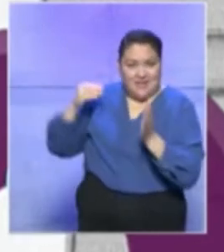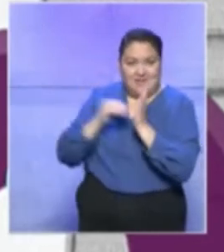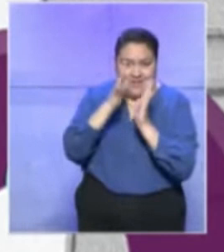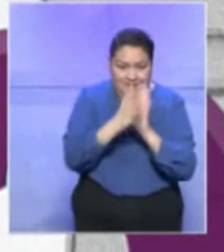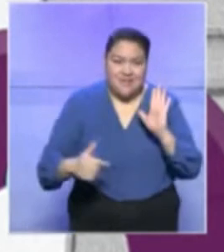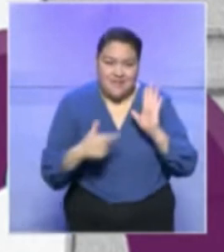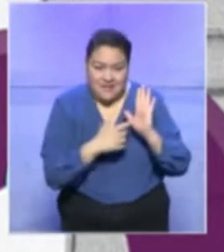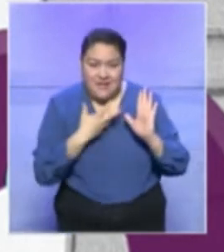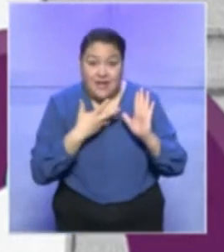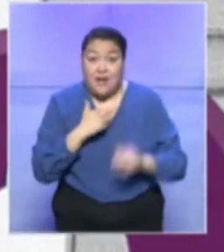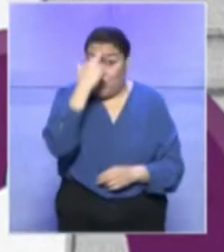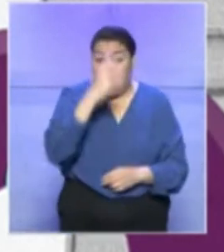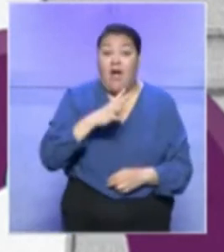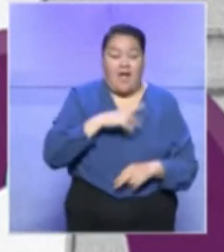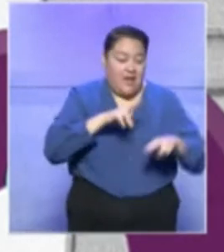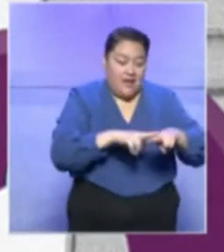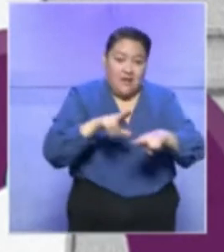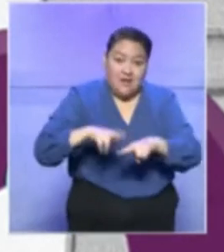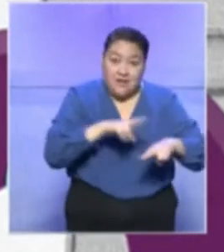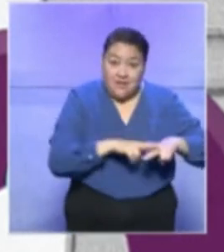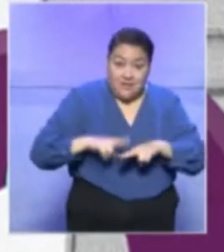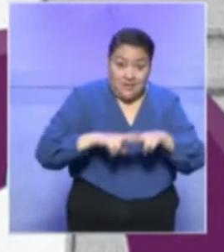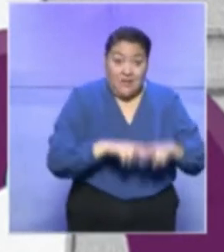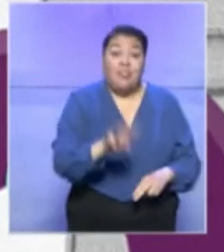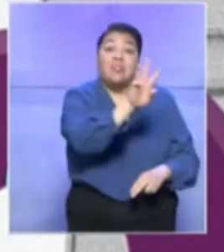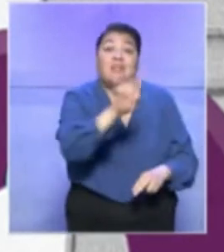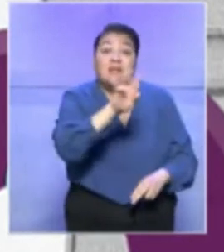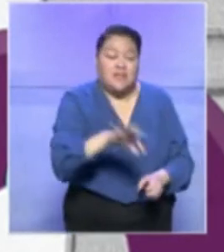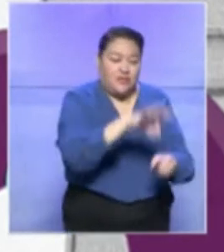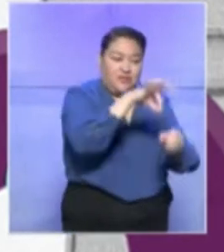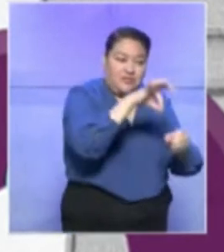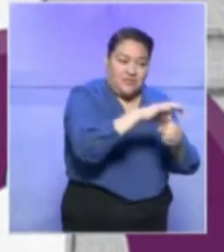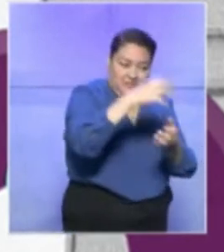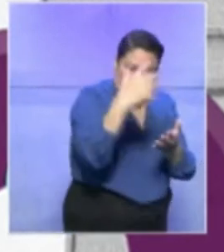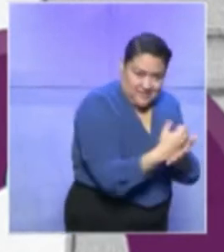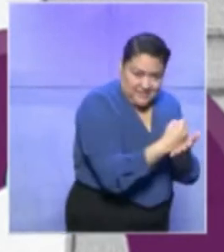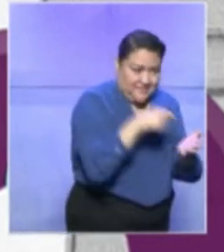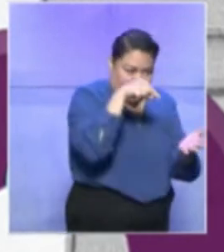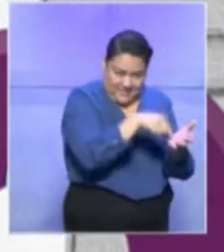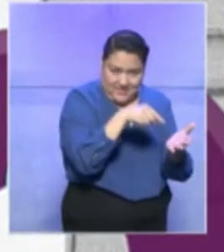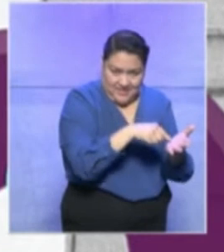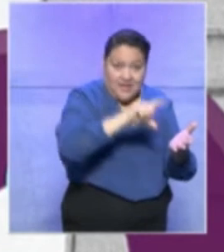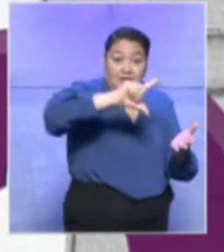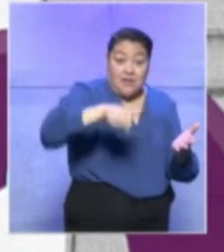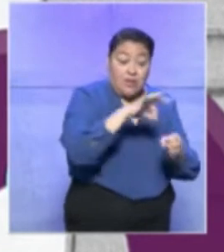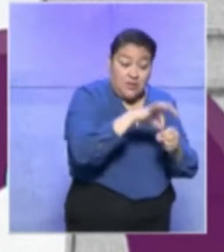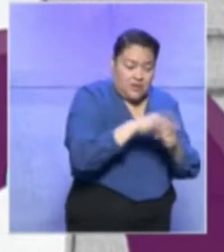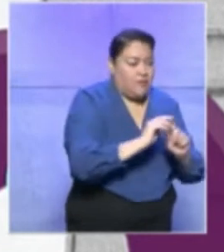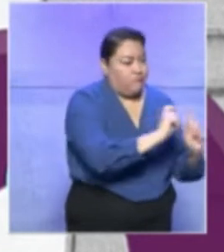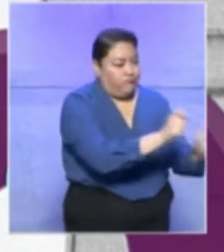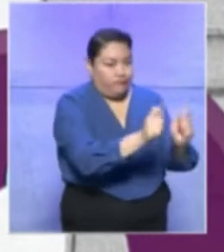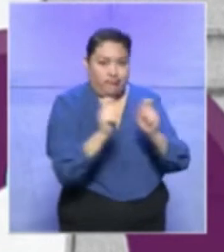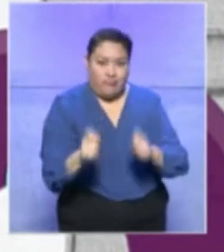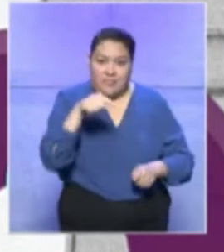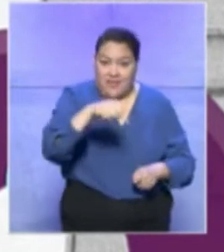Así, son 300 lugares de la Cámara los que se asignan a partir de los triunfos obtenidos por cada fuerza política en cada uno de